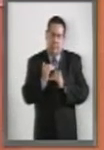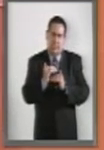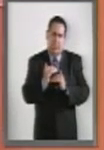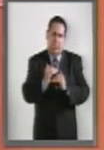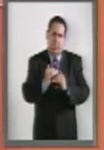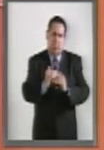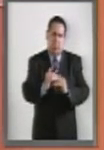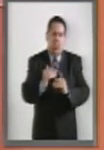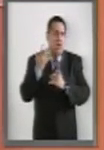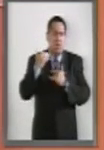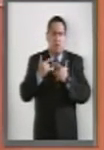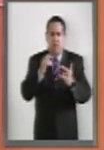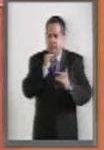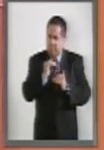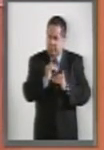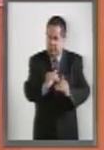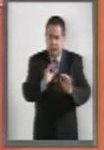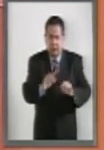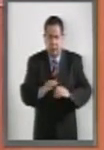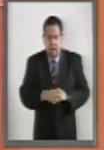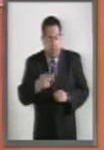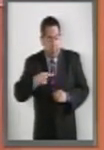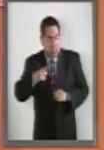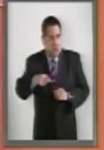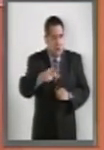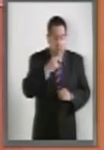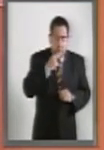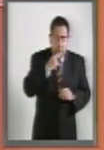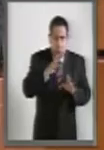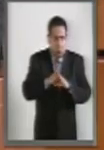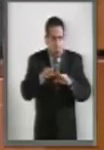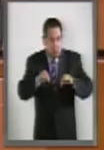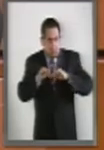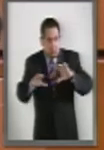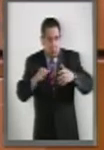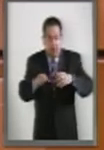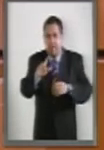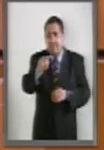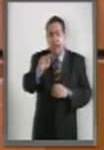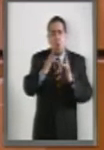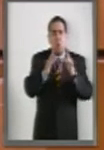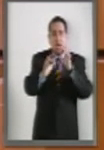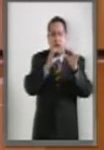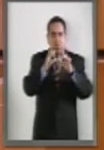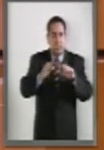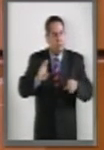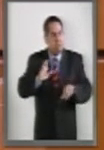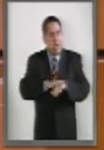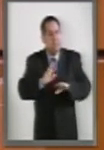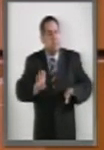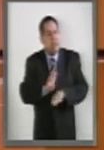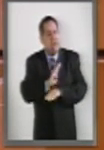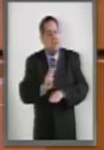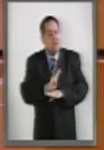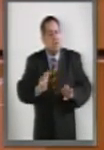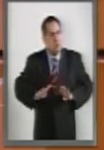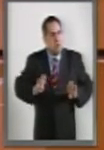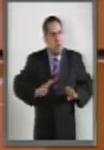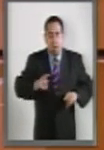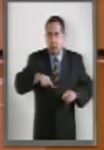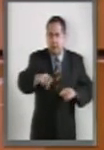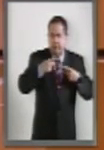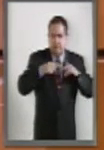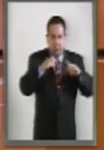históricos, usuarios que obtienen beneficios del sector de telecomunicaciones y trabajadores que han